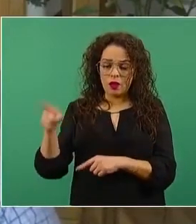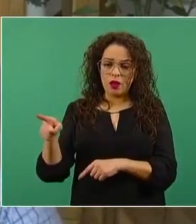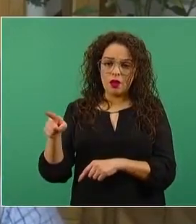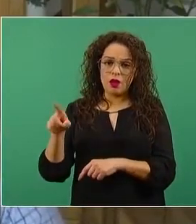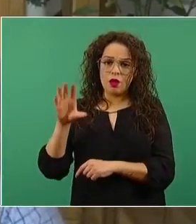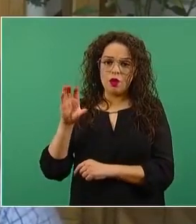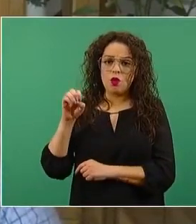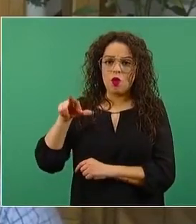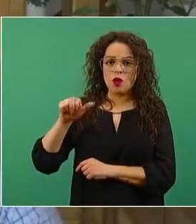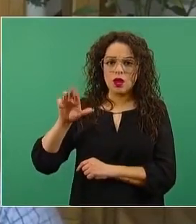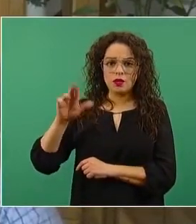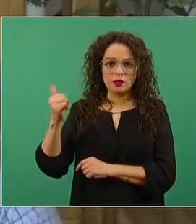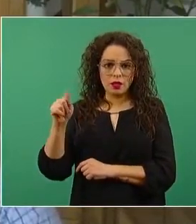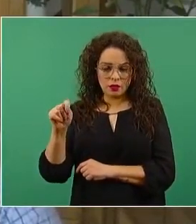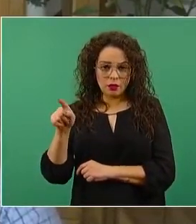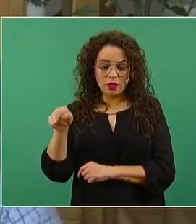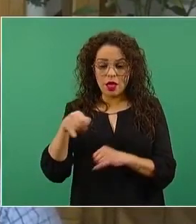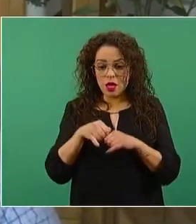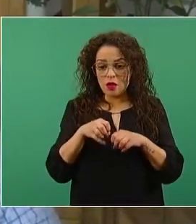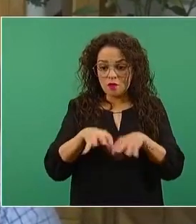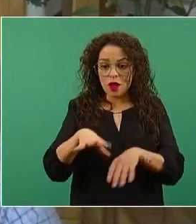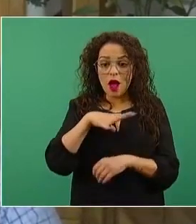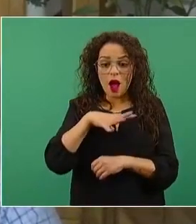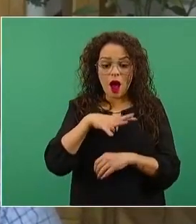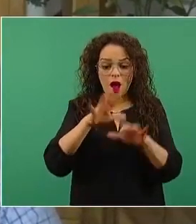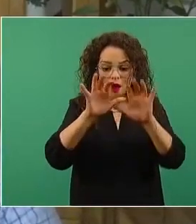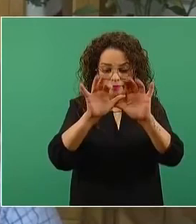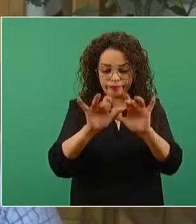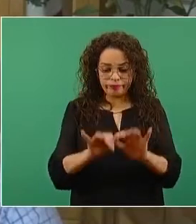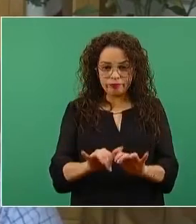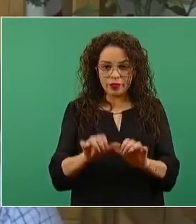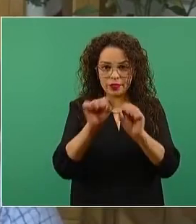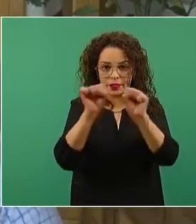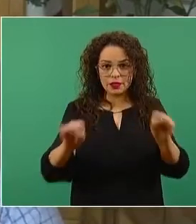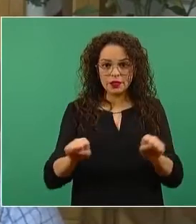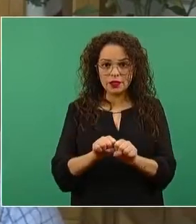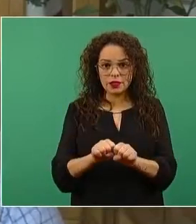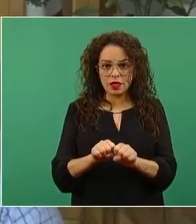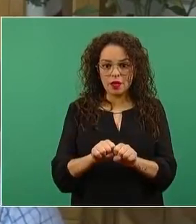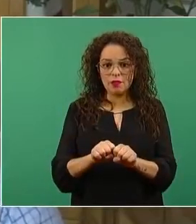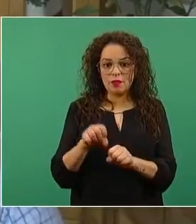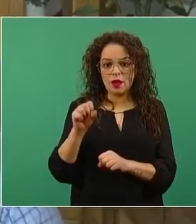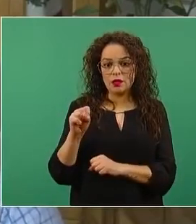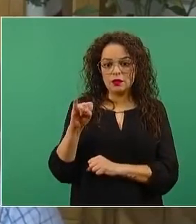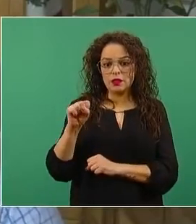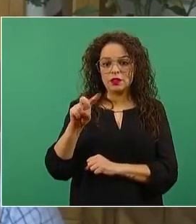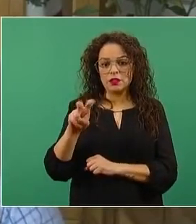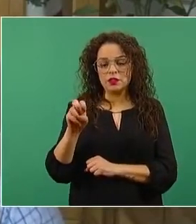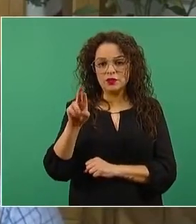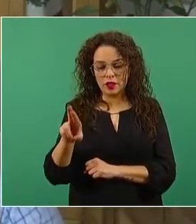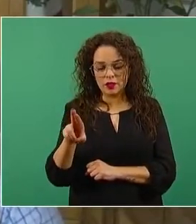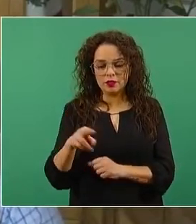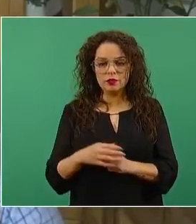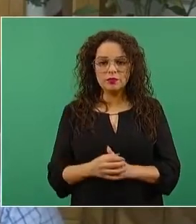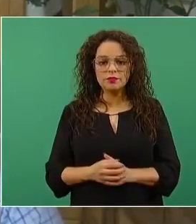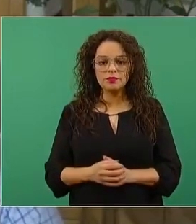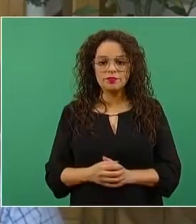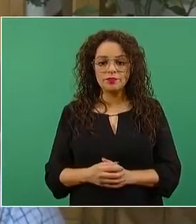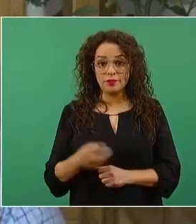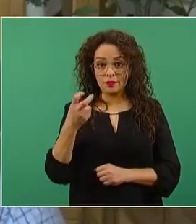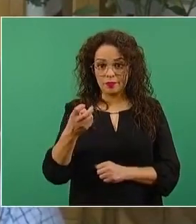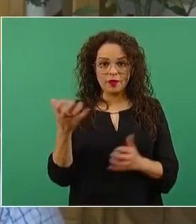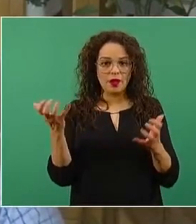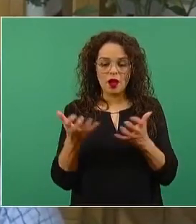en base a la información que se tiene en el CISBER, que produce el Sistema Nacional de Vigilancia Epidemiológica, lo